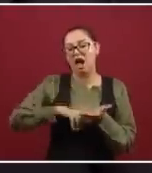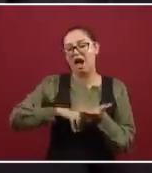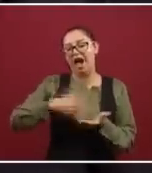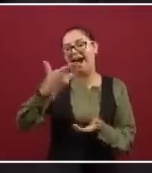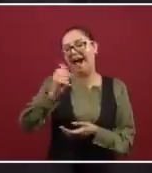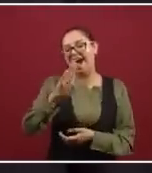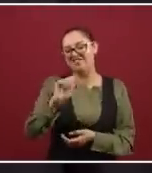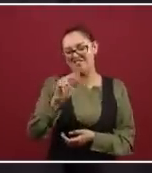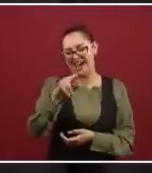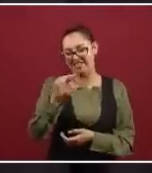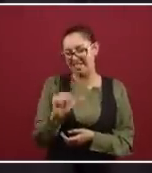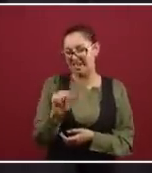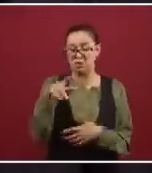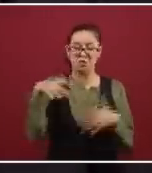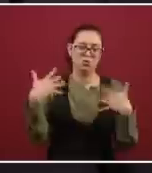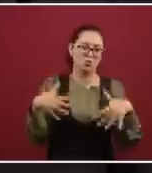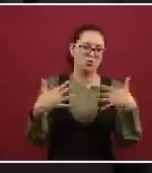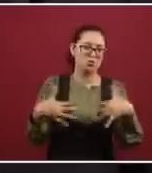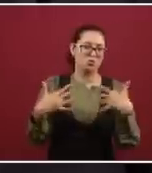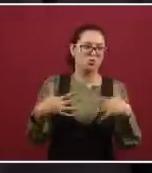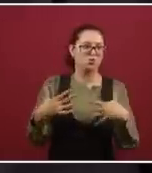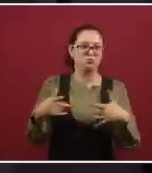porque ahí se conocieron